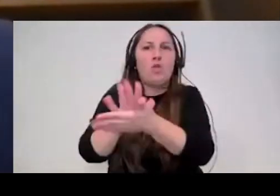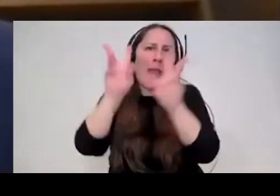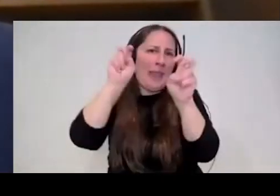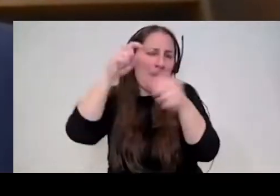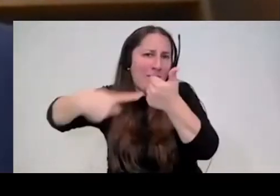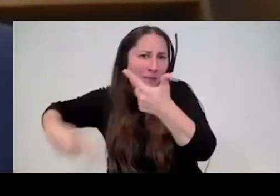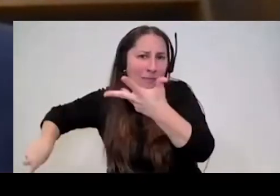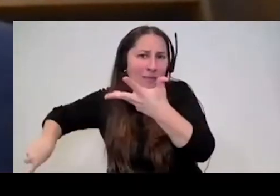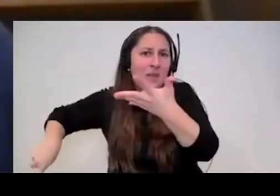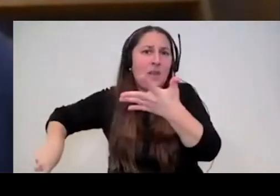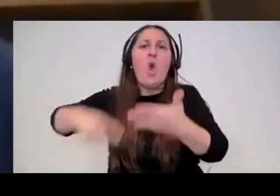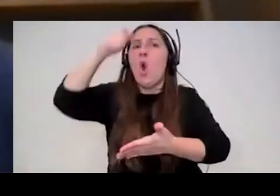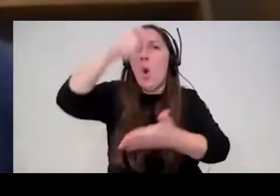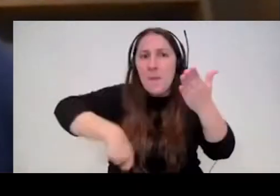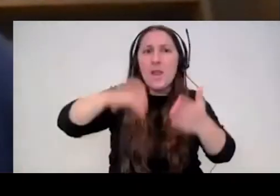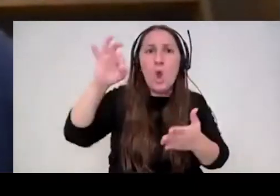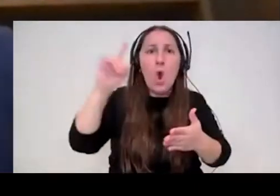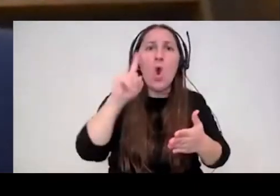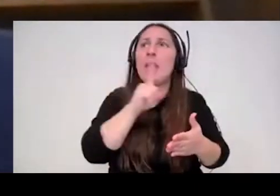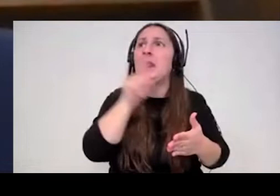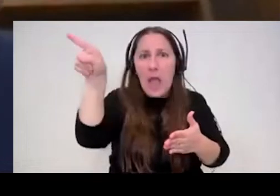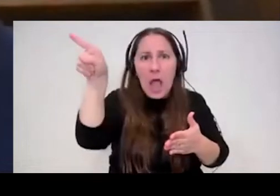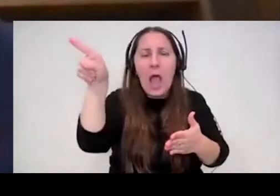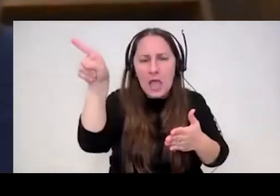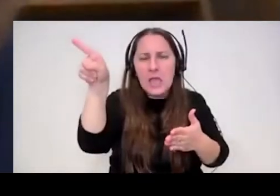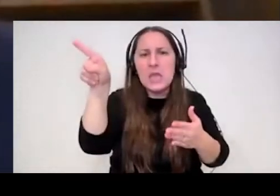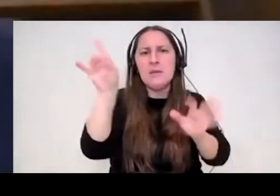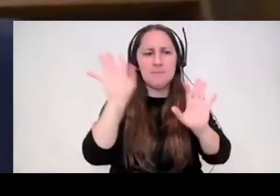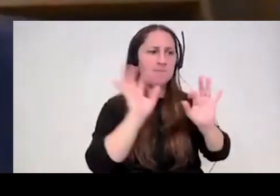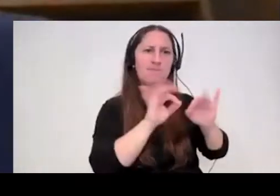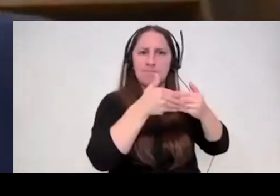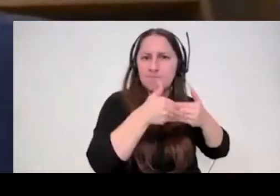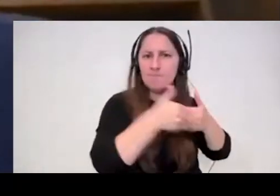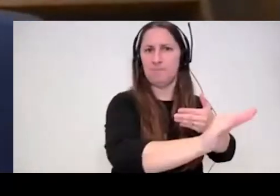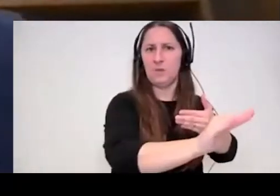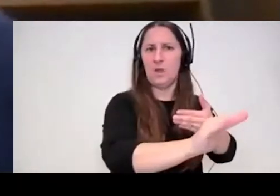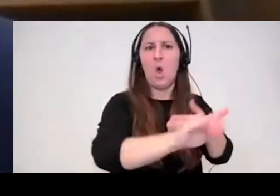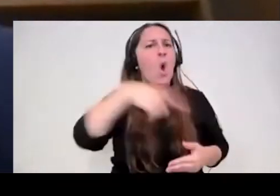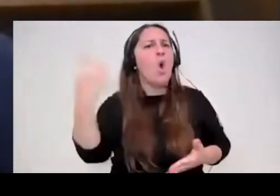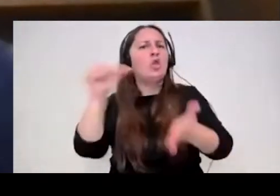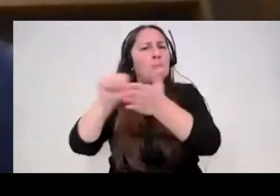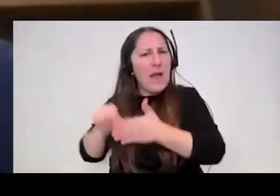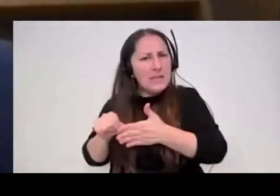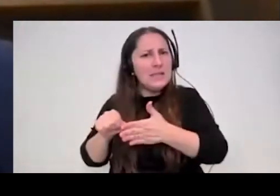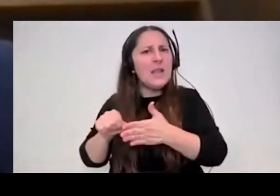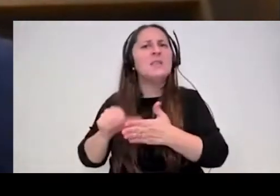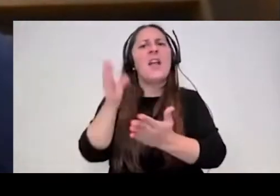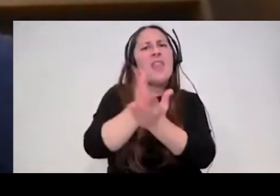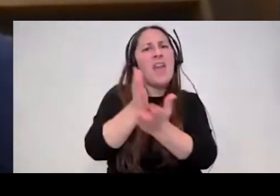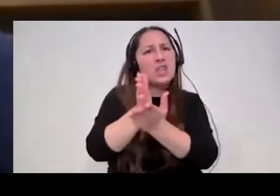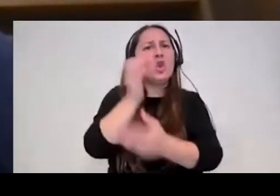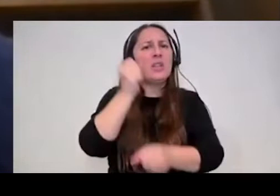OIT obviamente pueden ser un punto de llegada. Pero los que tienen un grado de desarrollo importante en materia de derecho del trabajo,